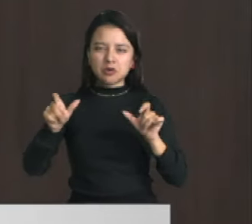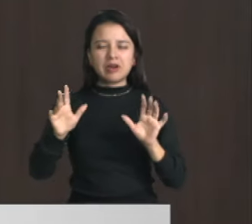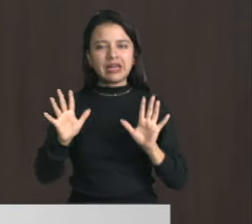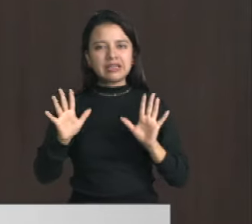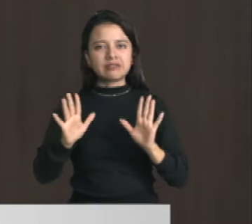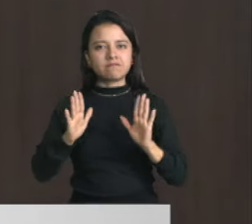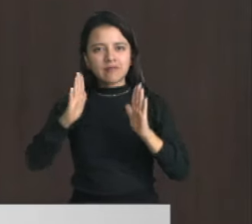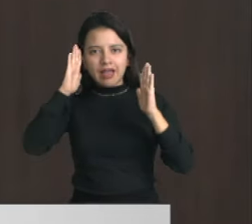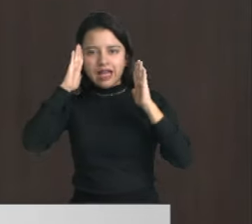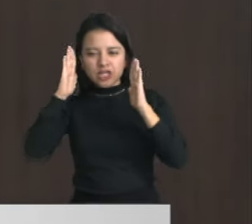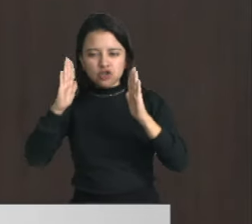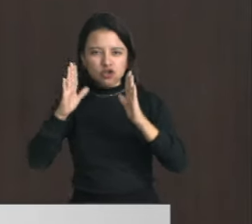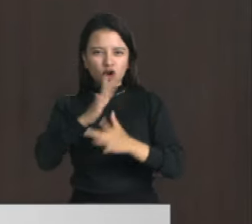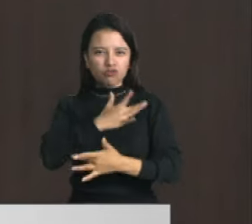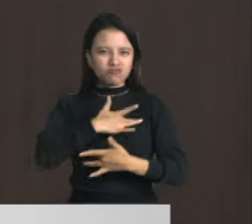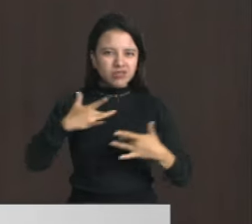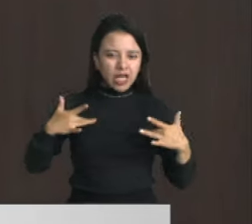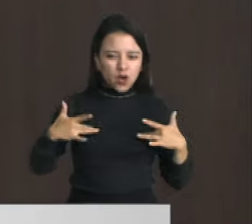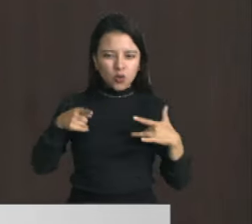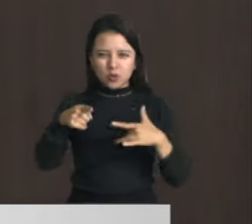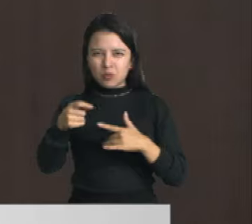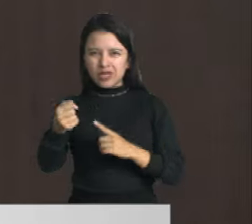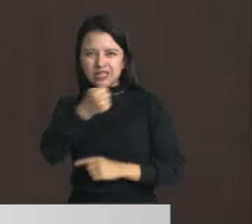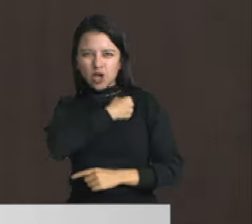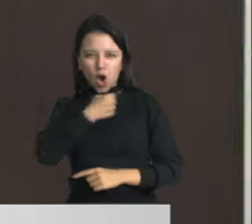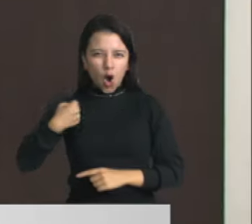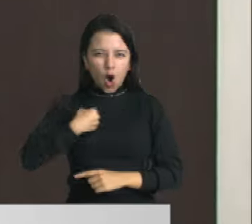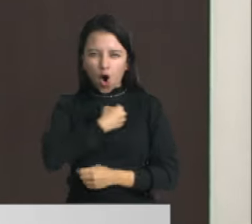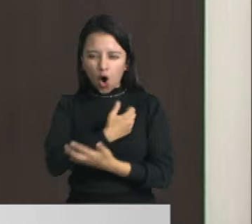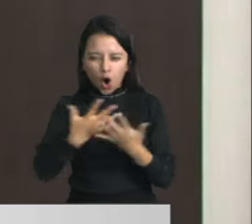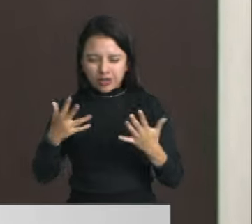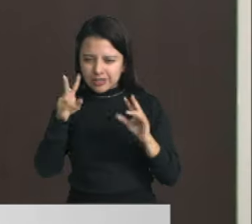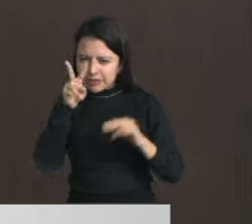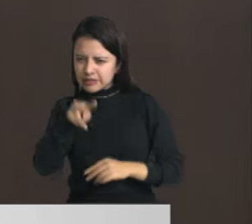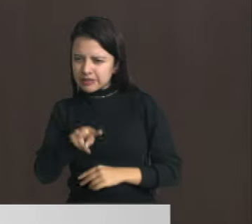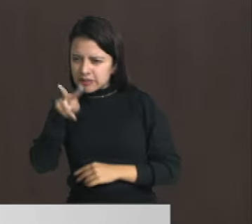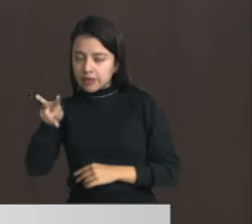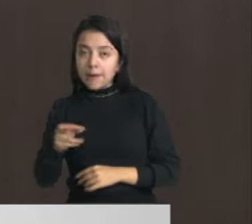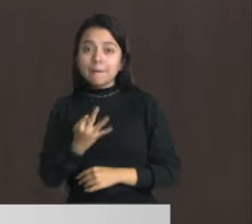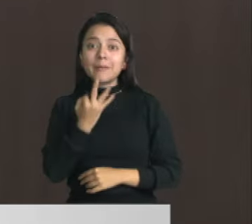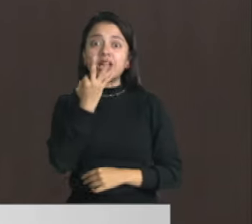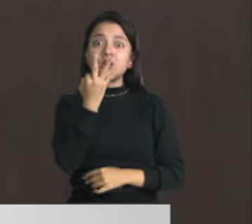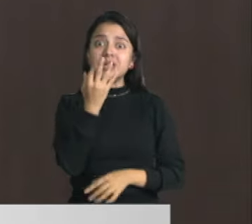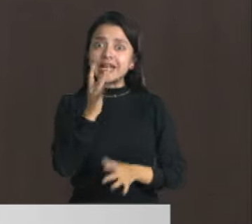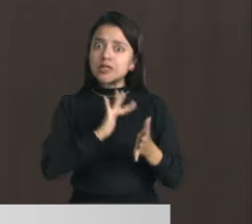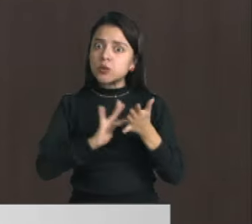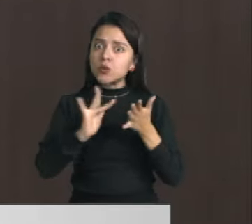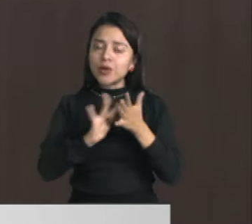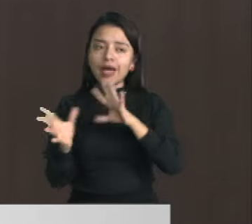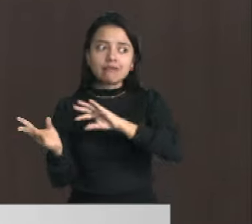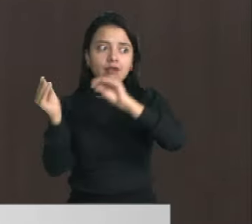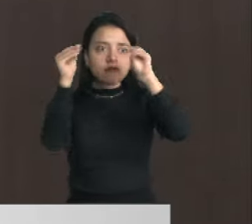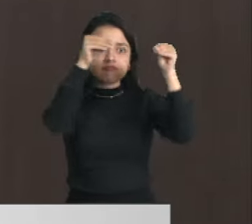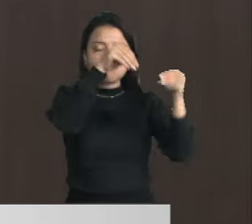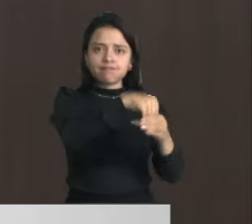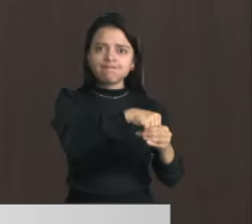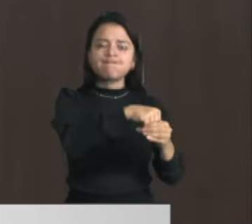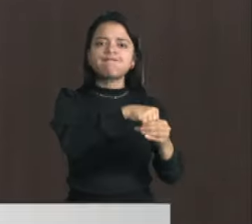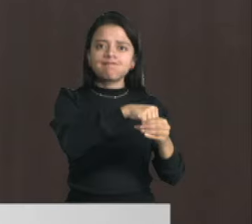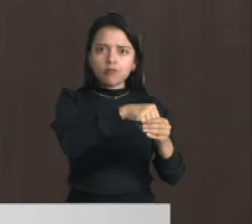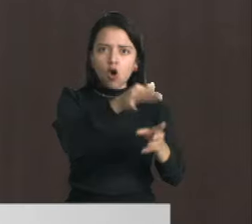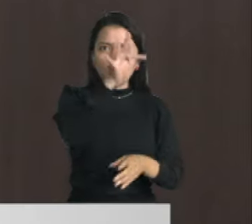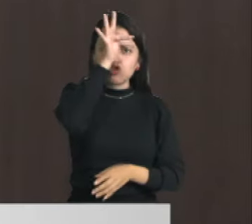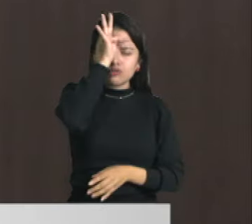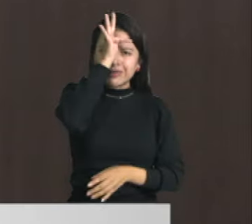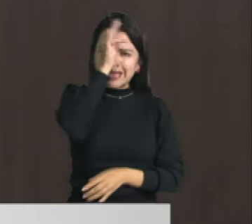por diferentes golpes, pero definitivamente tres fue necesario el traslado a centro asistencial por la complejidad de